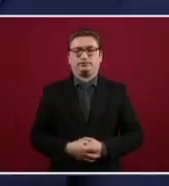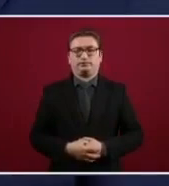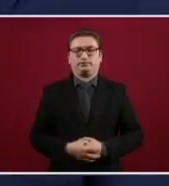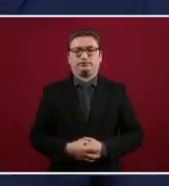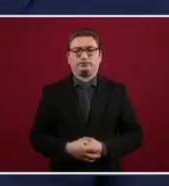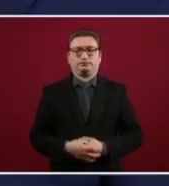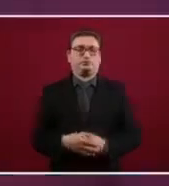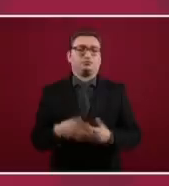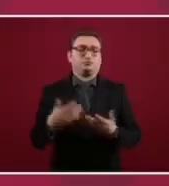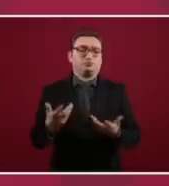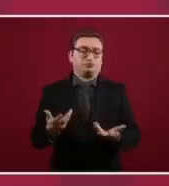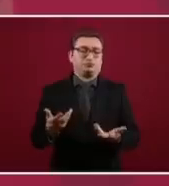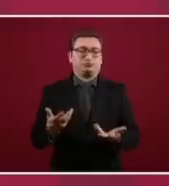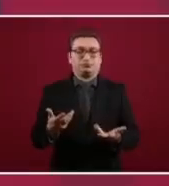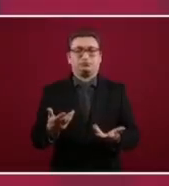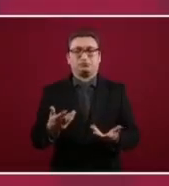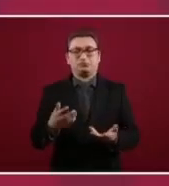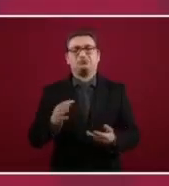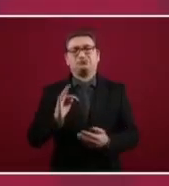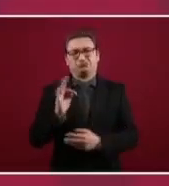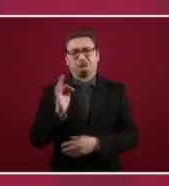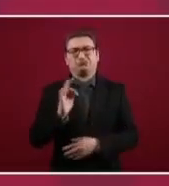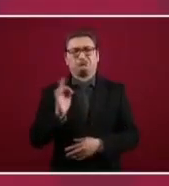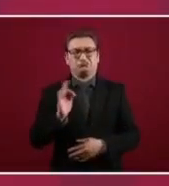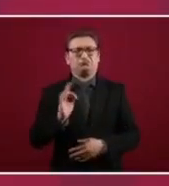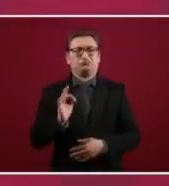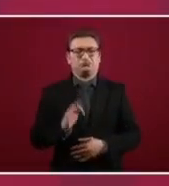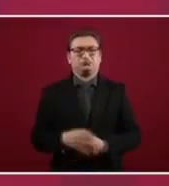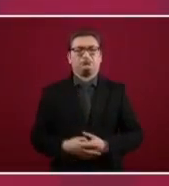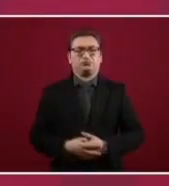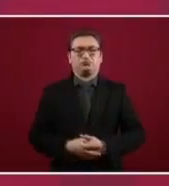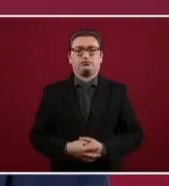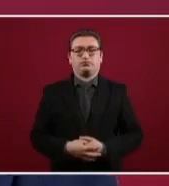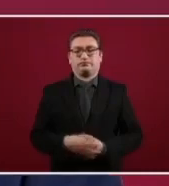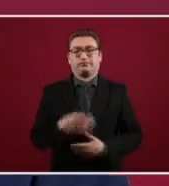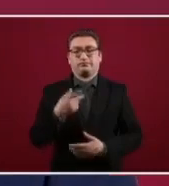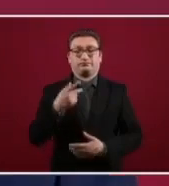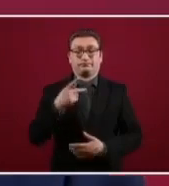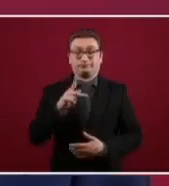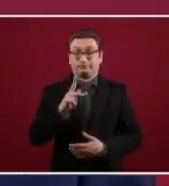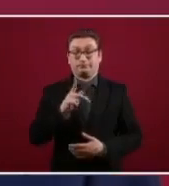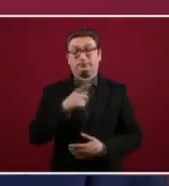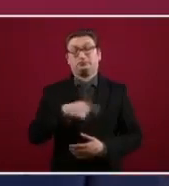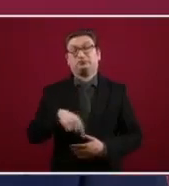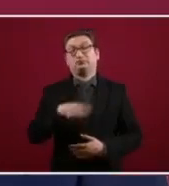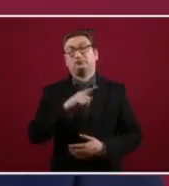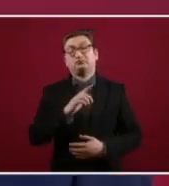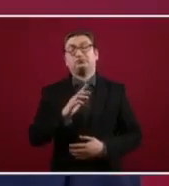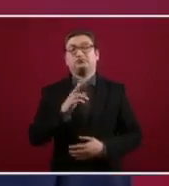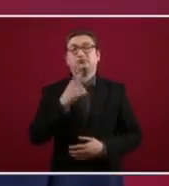y bueno puede ser pero lo utilizaron